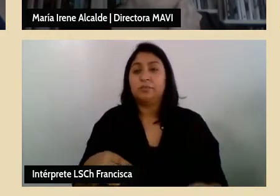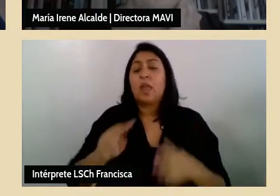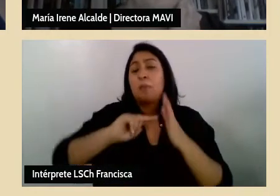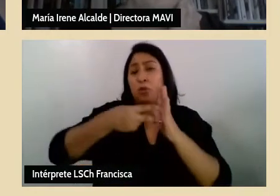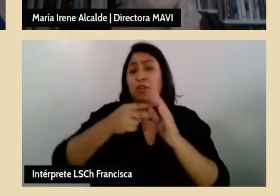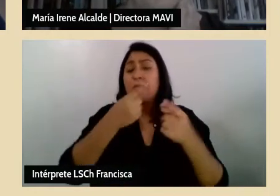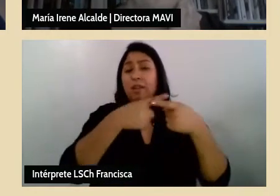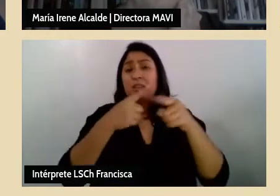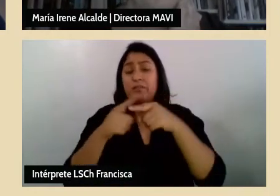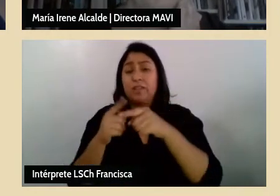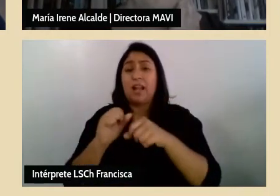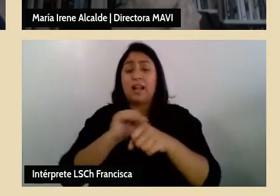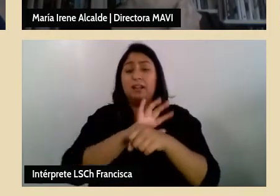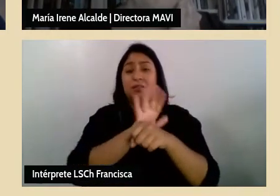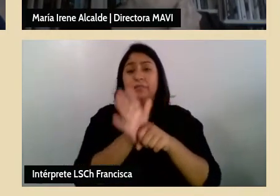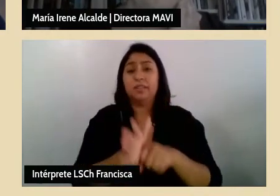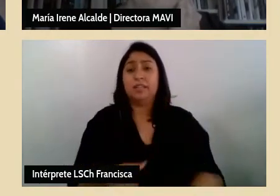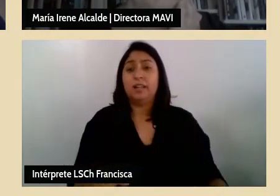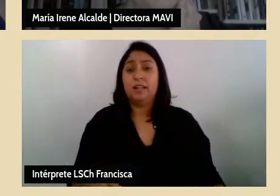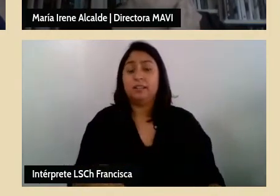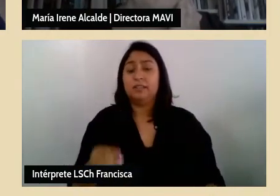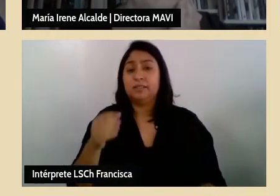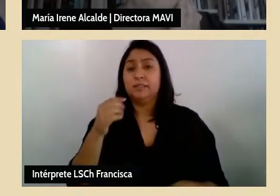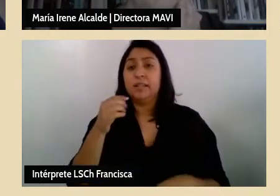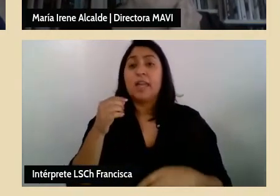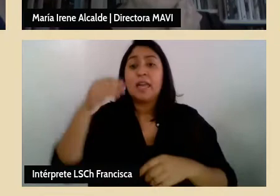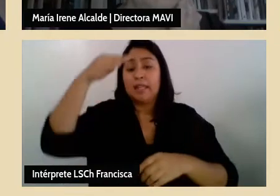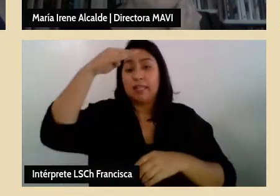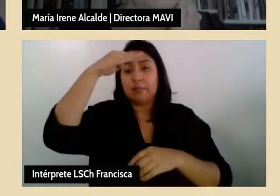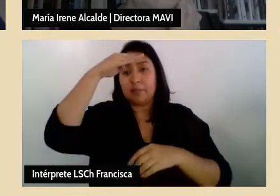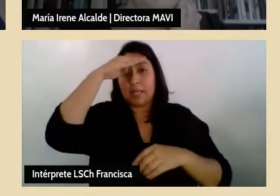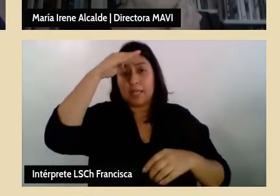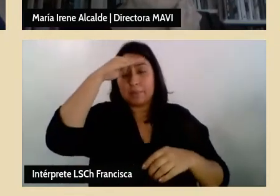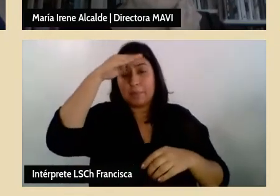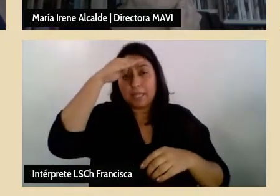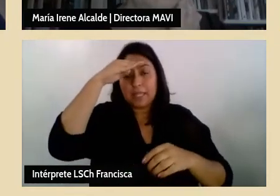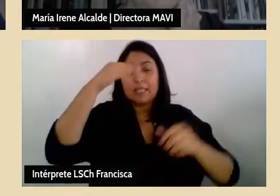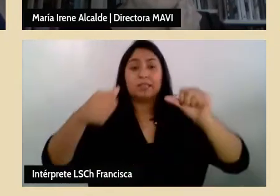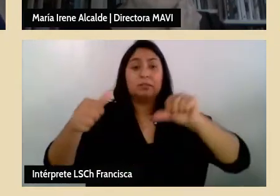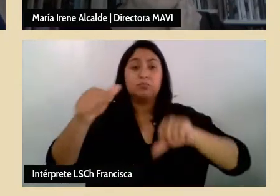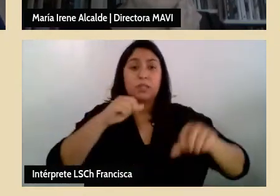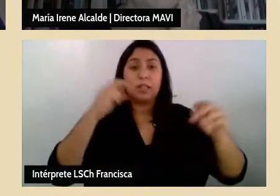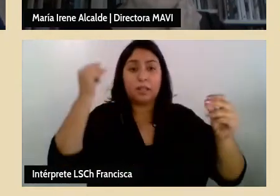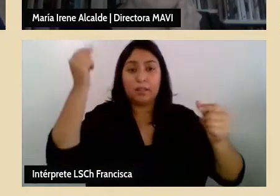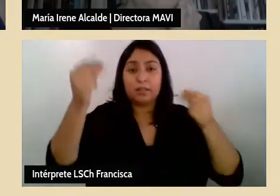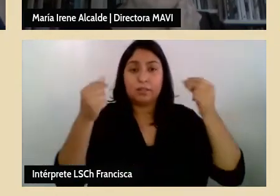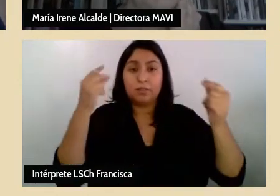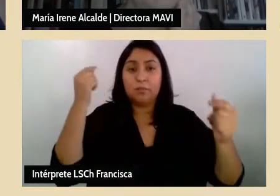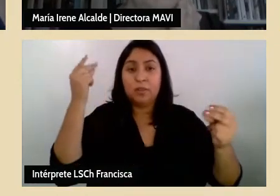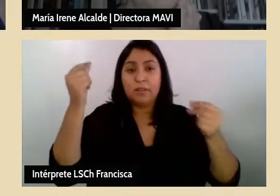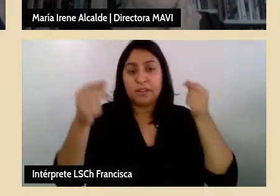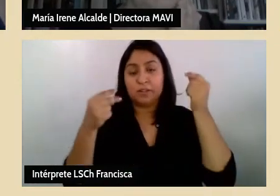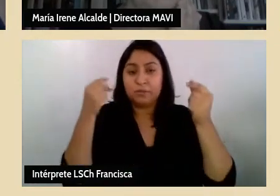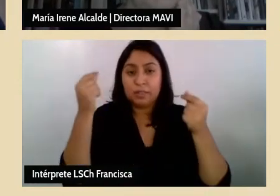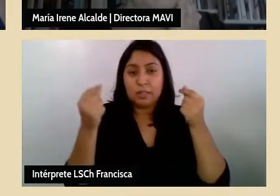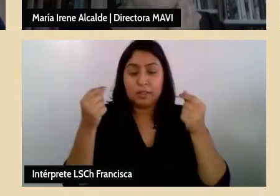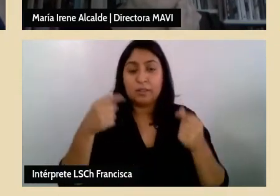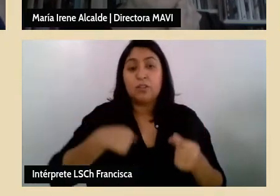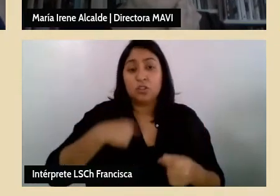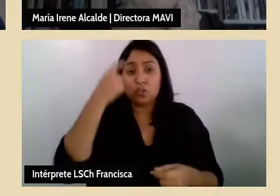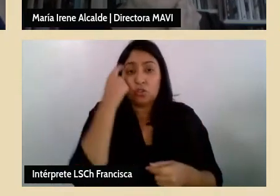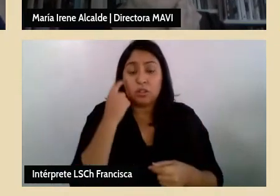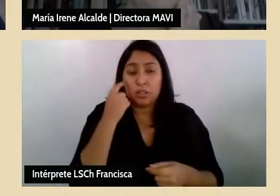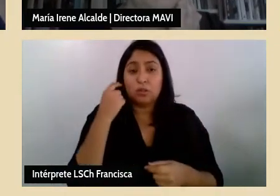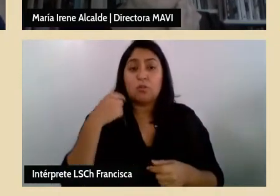este ejercicio, esta experimentación creativa y participativa me parece una